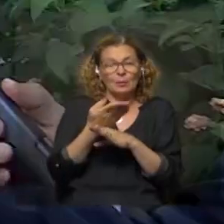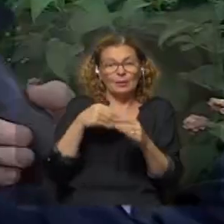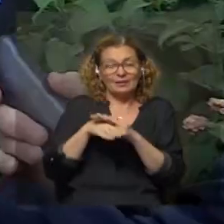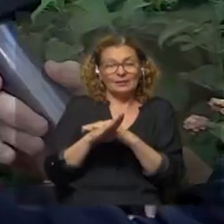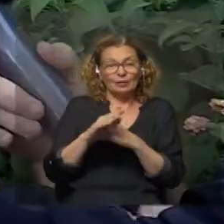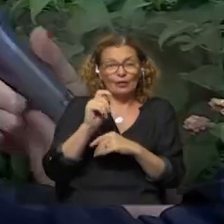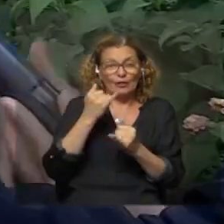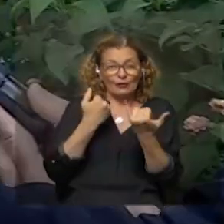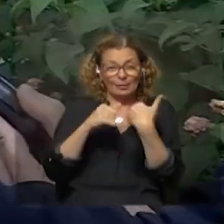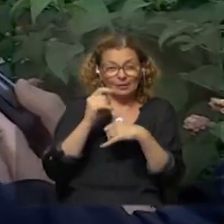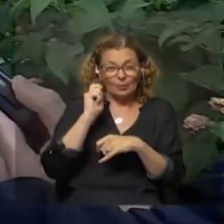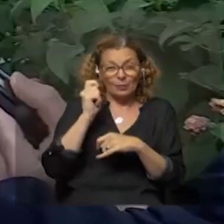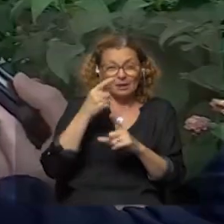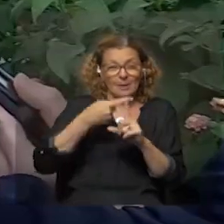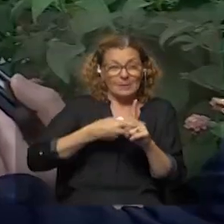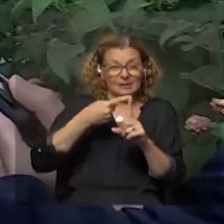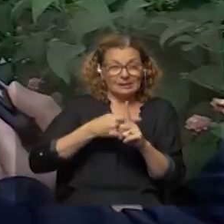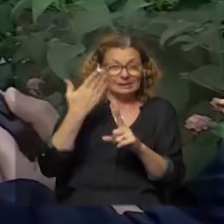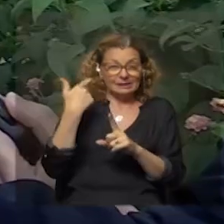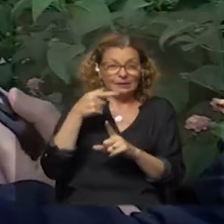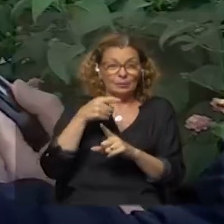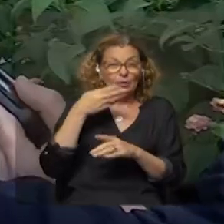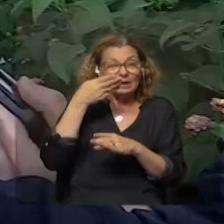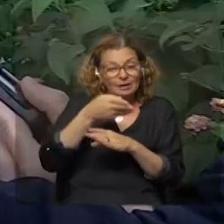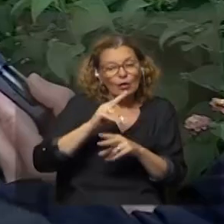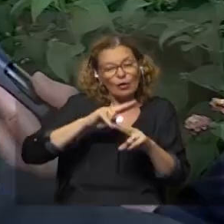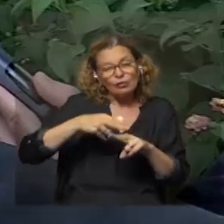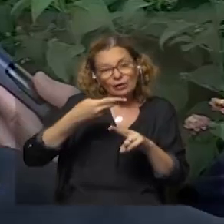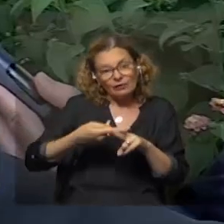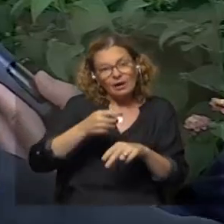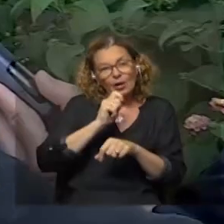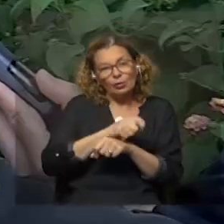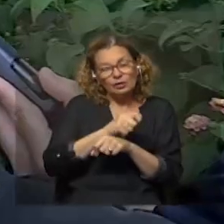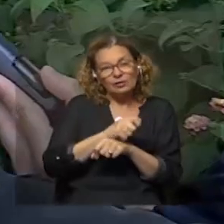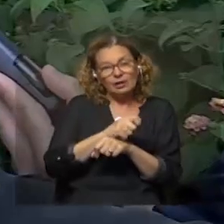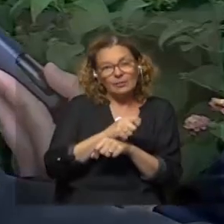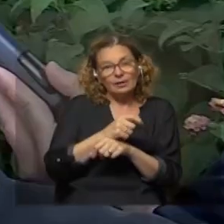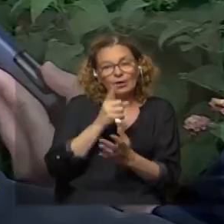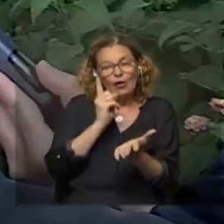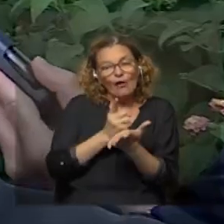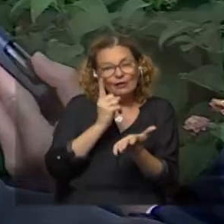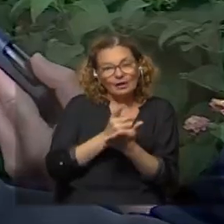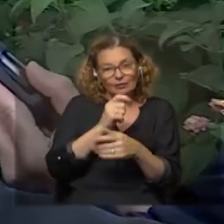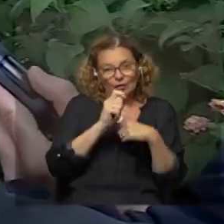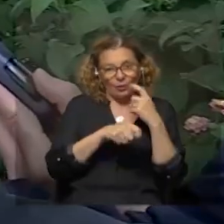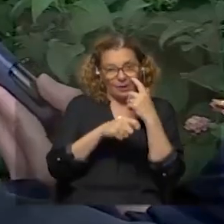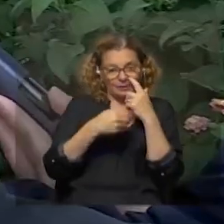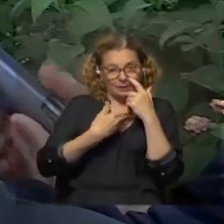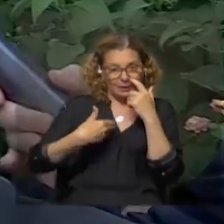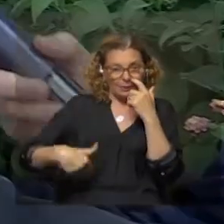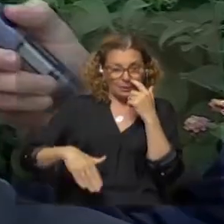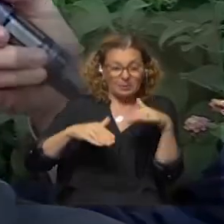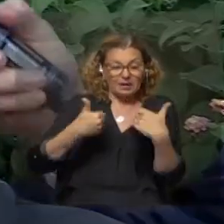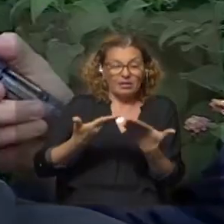a la información pública también hace meses tuvimos que ir una vez más a la justicia para que un juez obligara al gobierno a